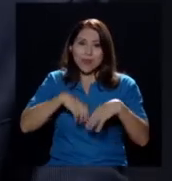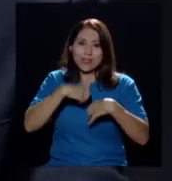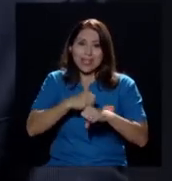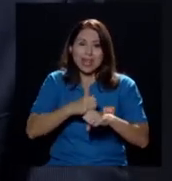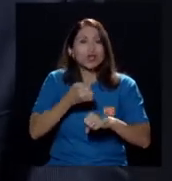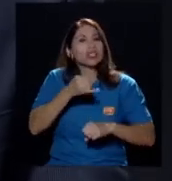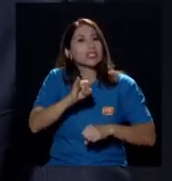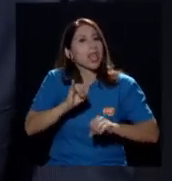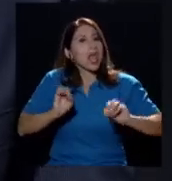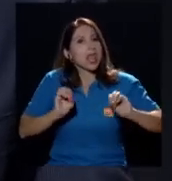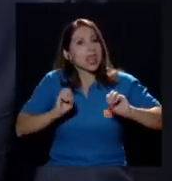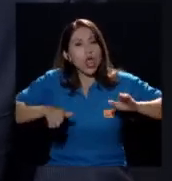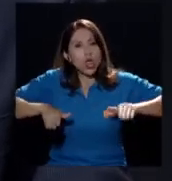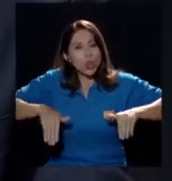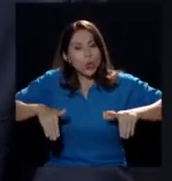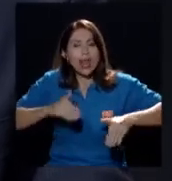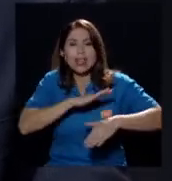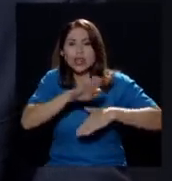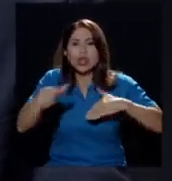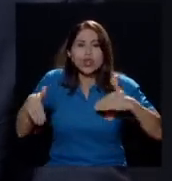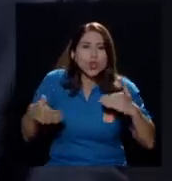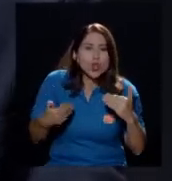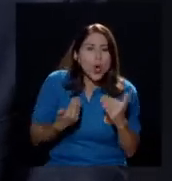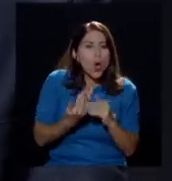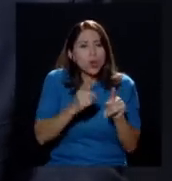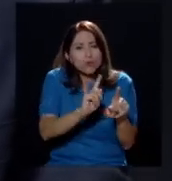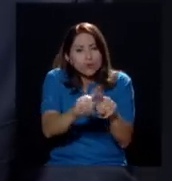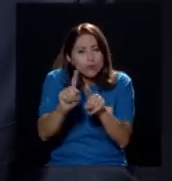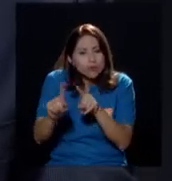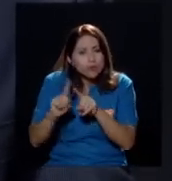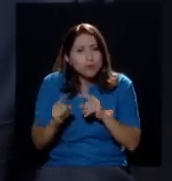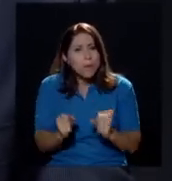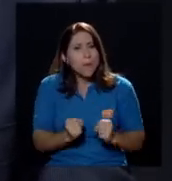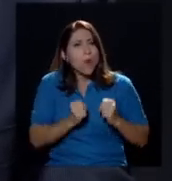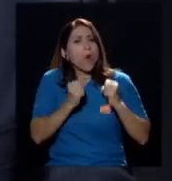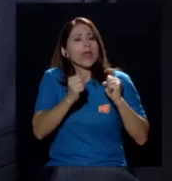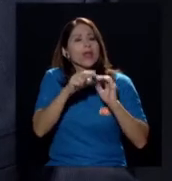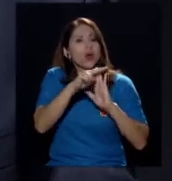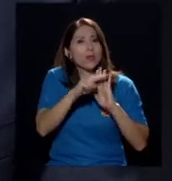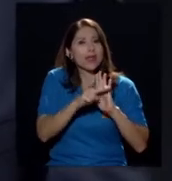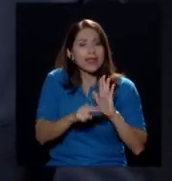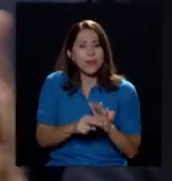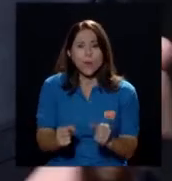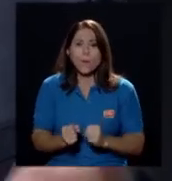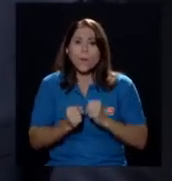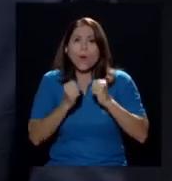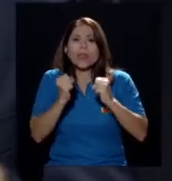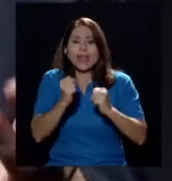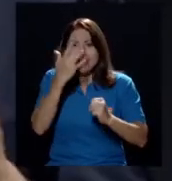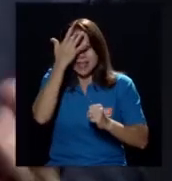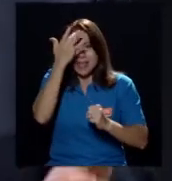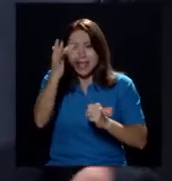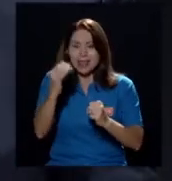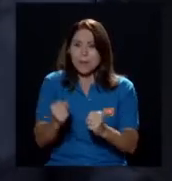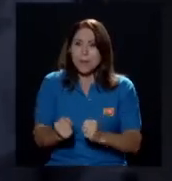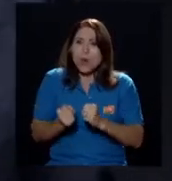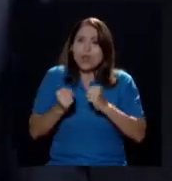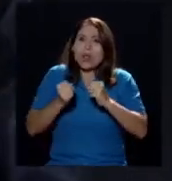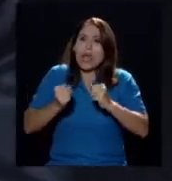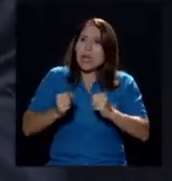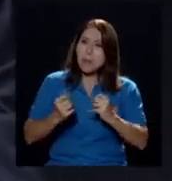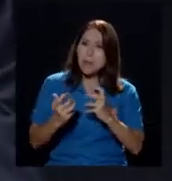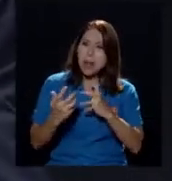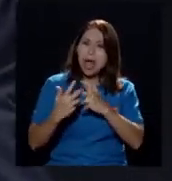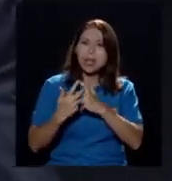acervo de poder normativo de poder inteligente de poder blando de esos favores no lo puede llamar de distintas maneras